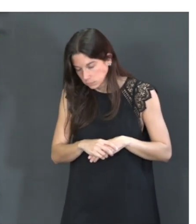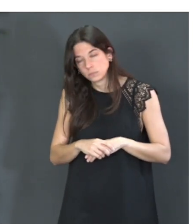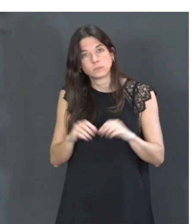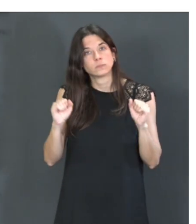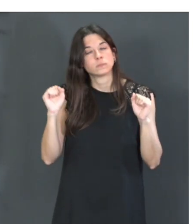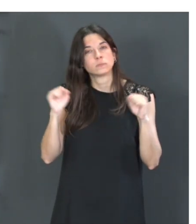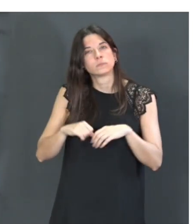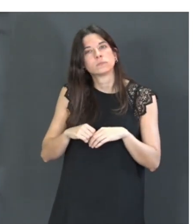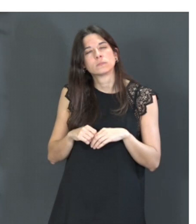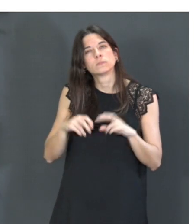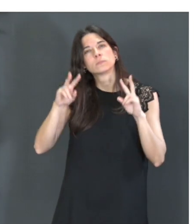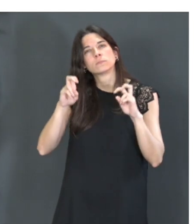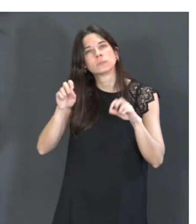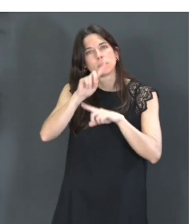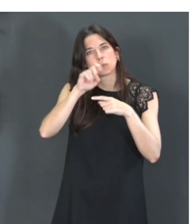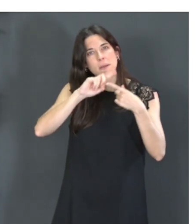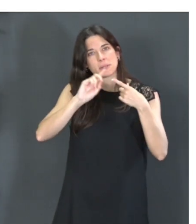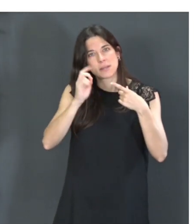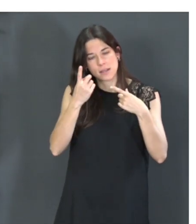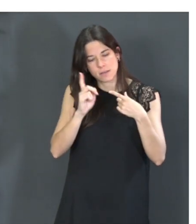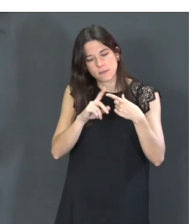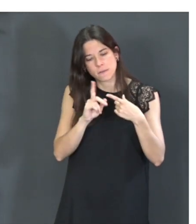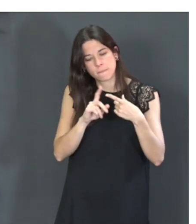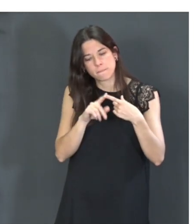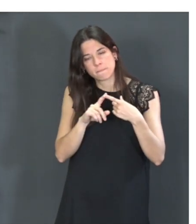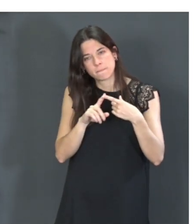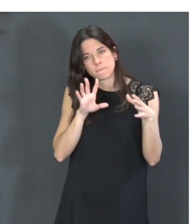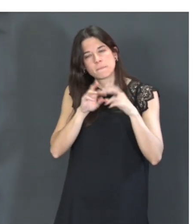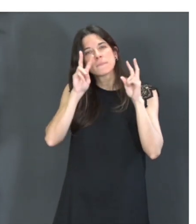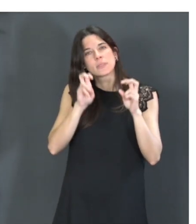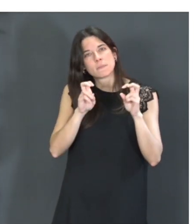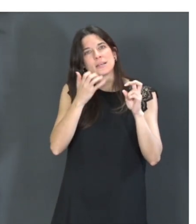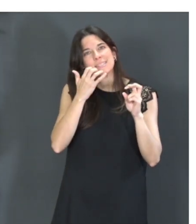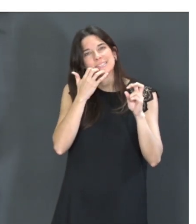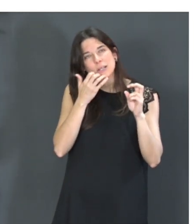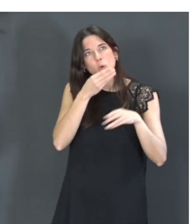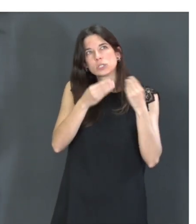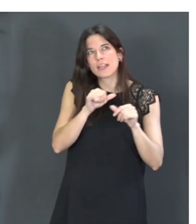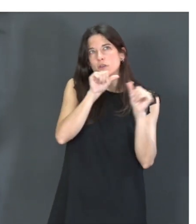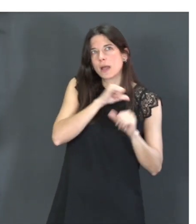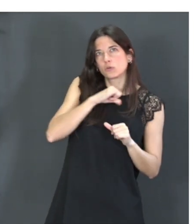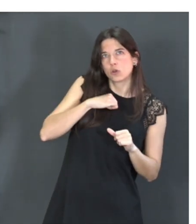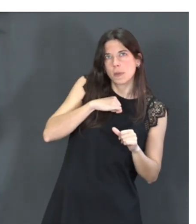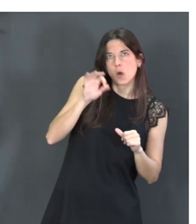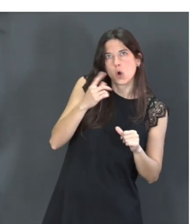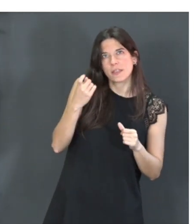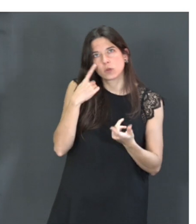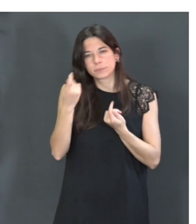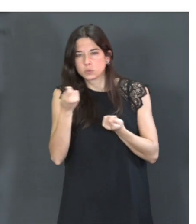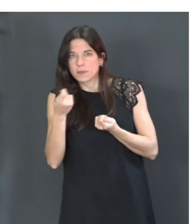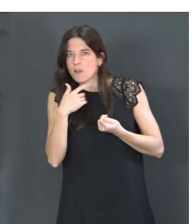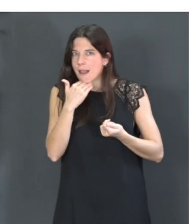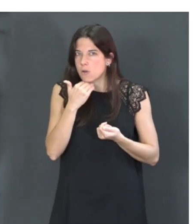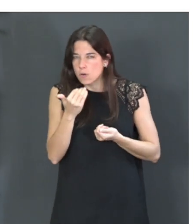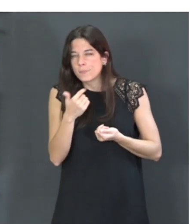ver, con respecto a la primera pregunta, ¿de acuerdo? Sobre si se puede utilizar de manera autónoma o bajo supervisión. Por un